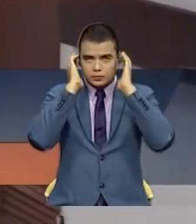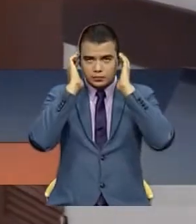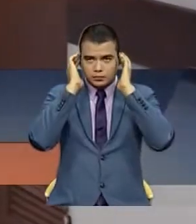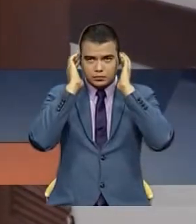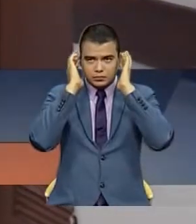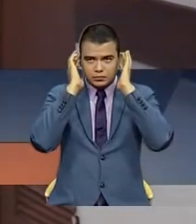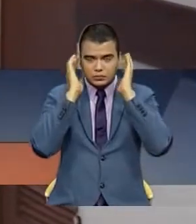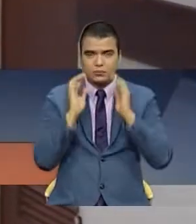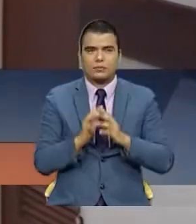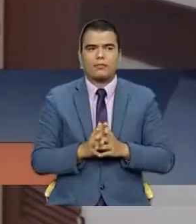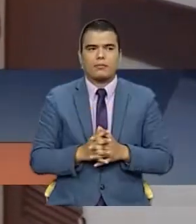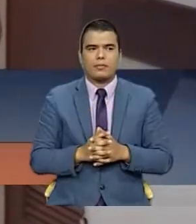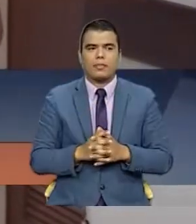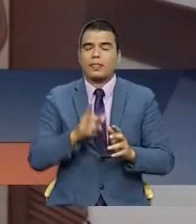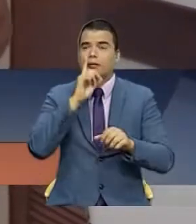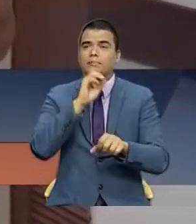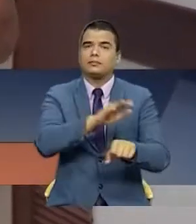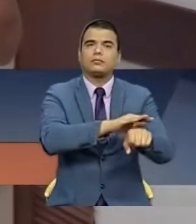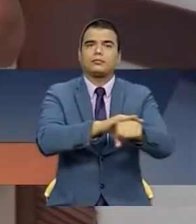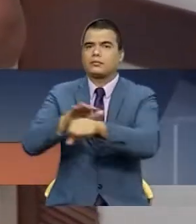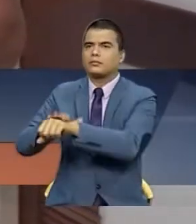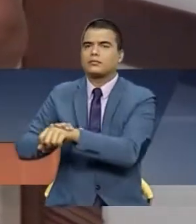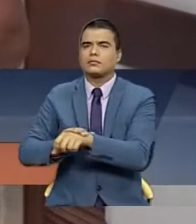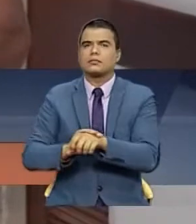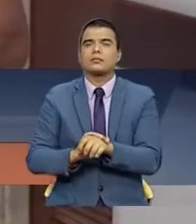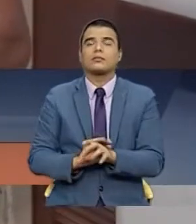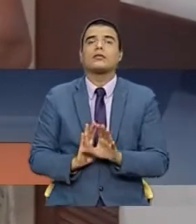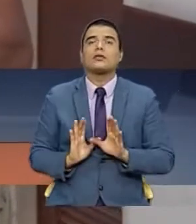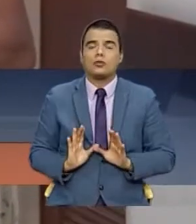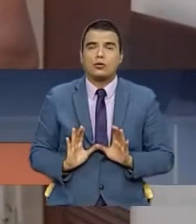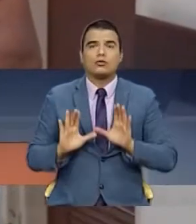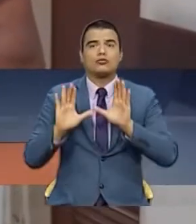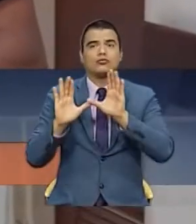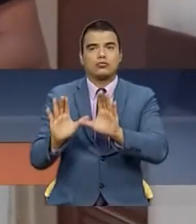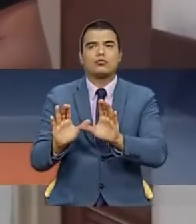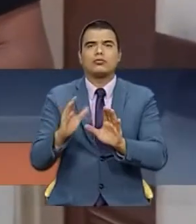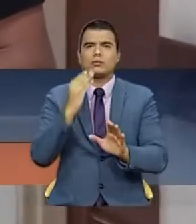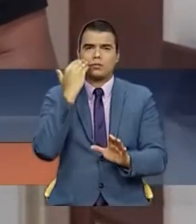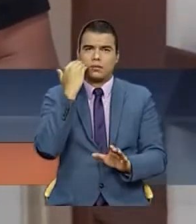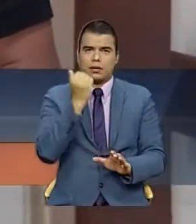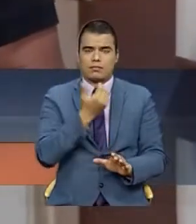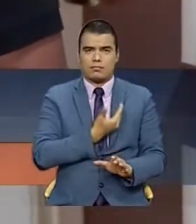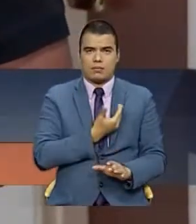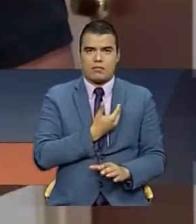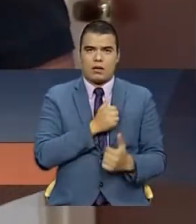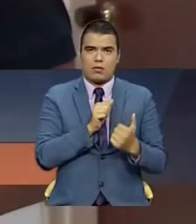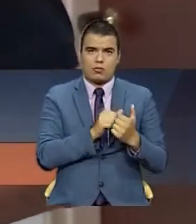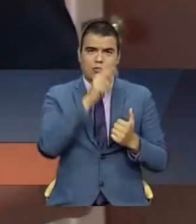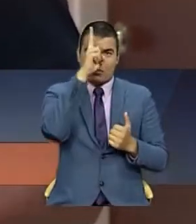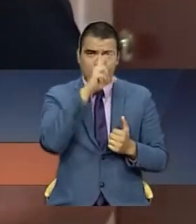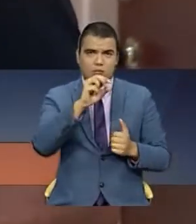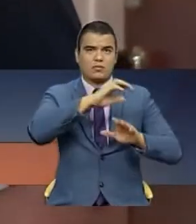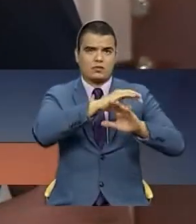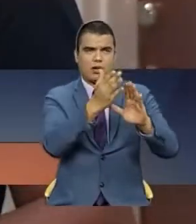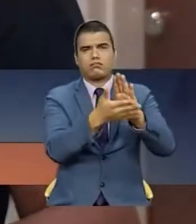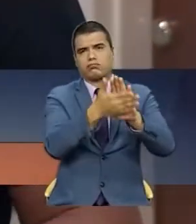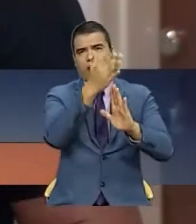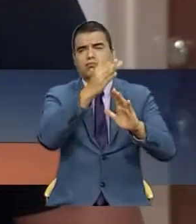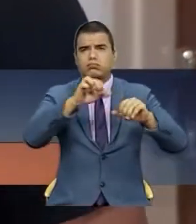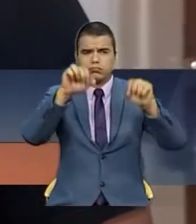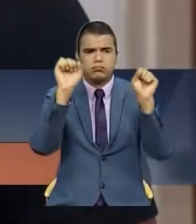precisar que se le da salida a la madre y al niño del servicio de gineco-obstetricia